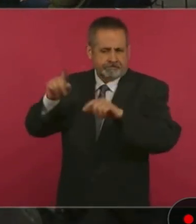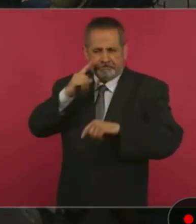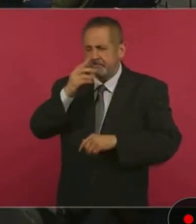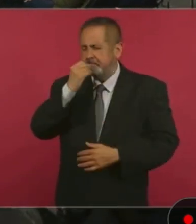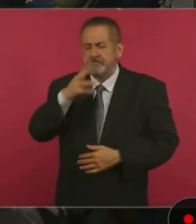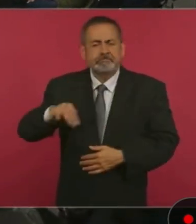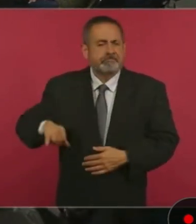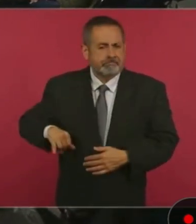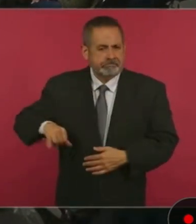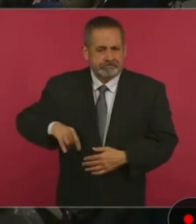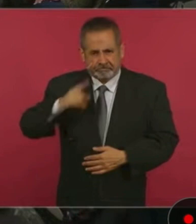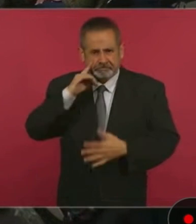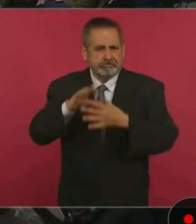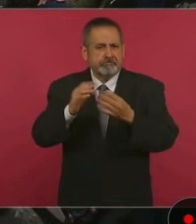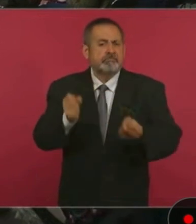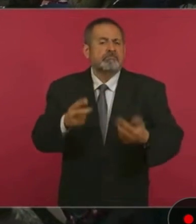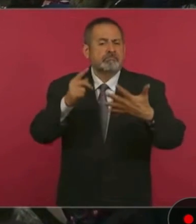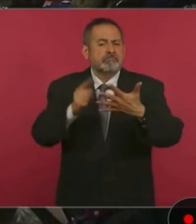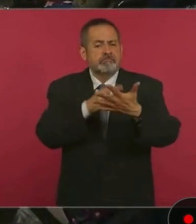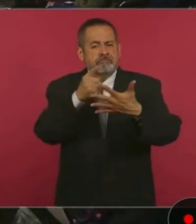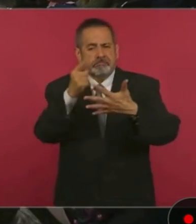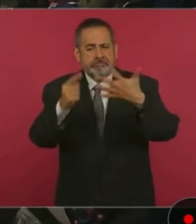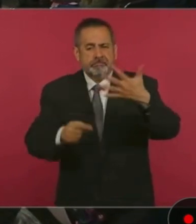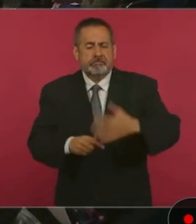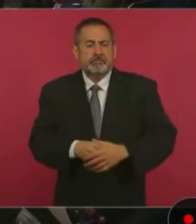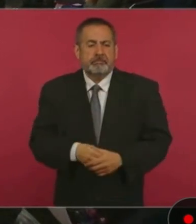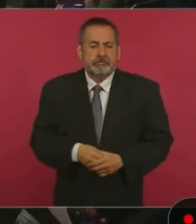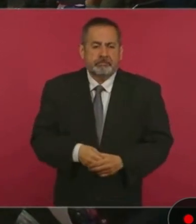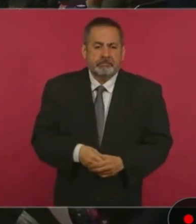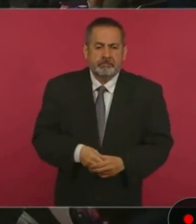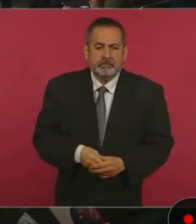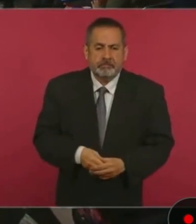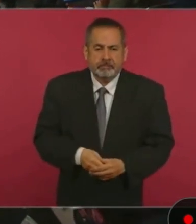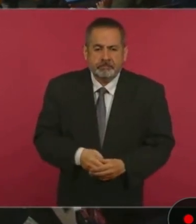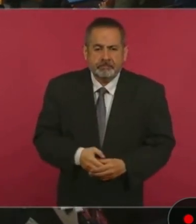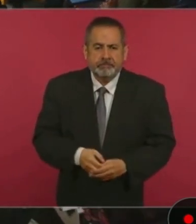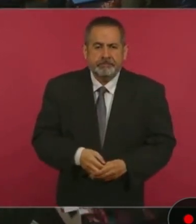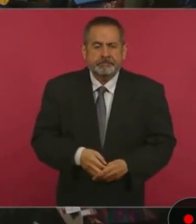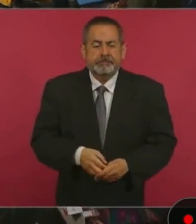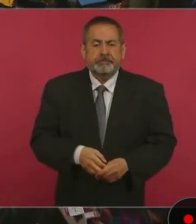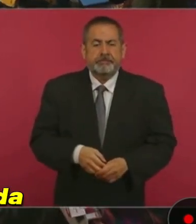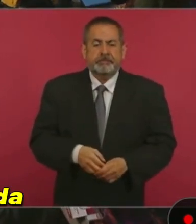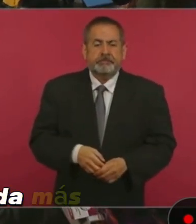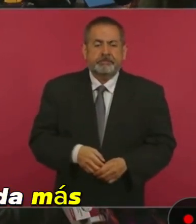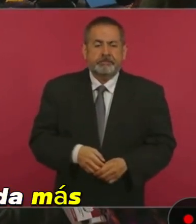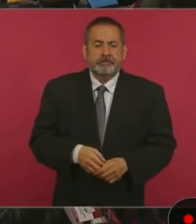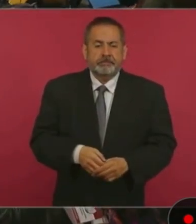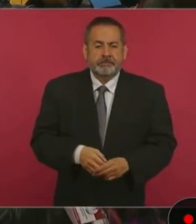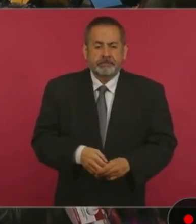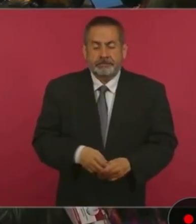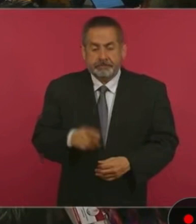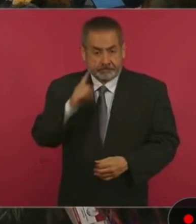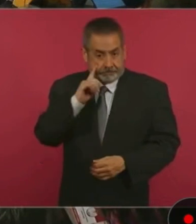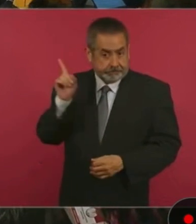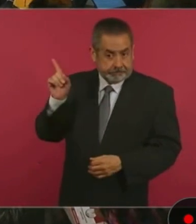esto. Son 136 reformas, pero esas son las 19 más importantes. Esas nada